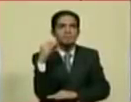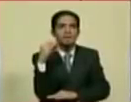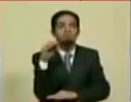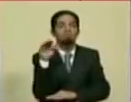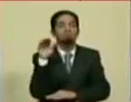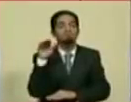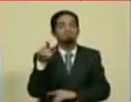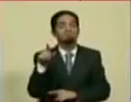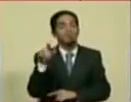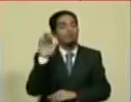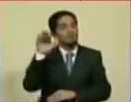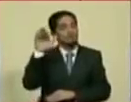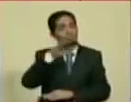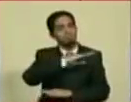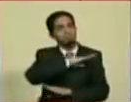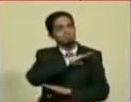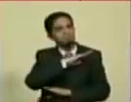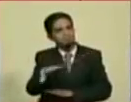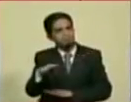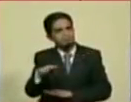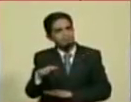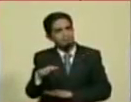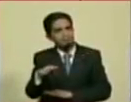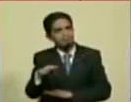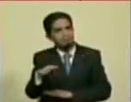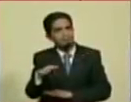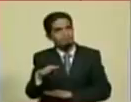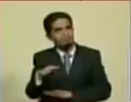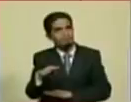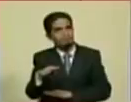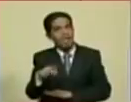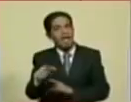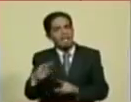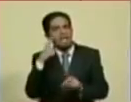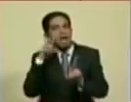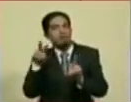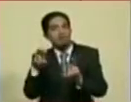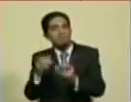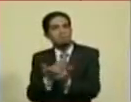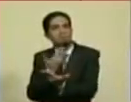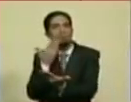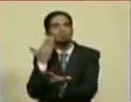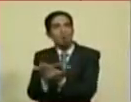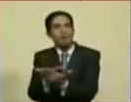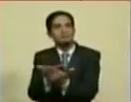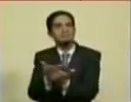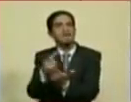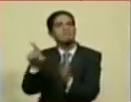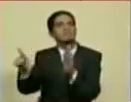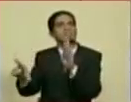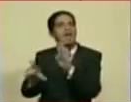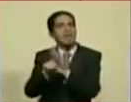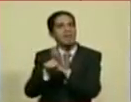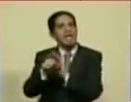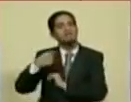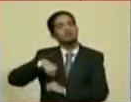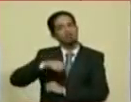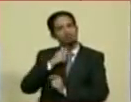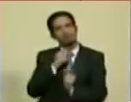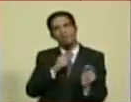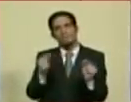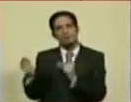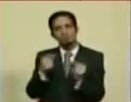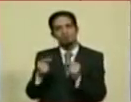penalizada de acuerdo a esta nueva propuesta que someteremos a la Asamblea